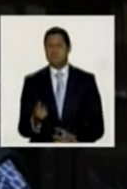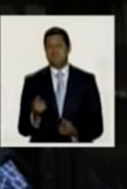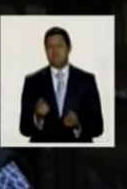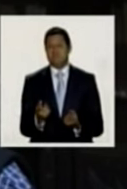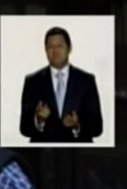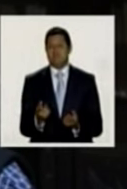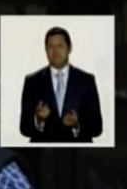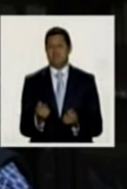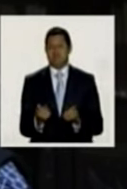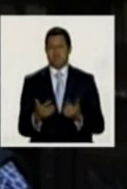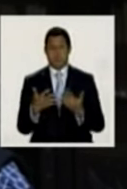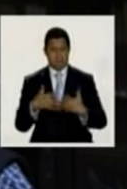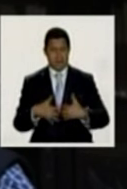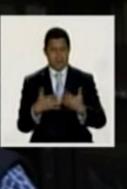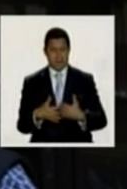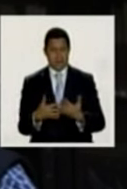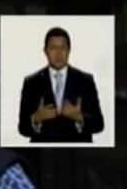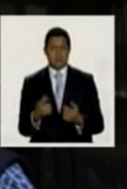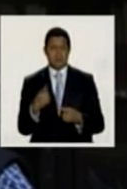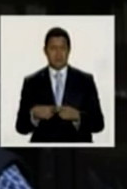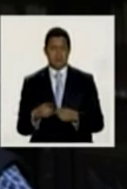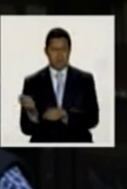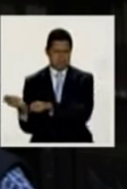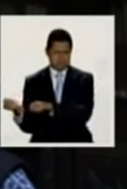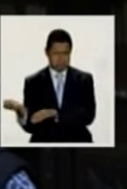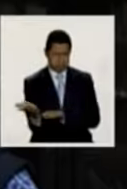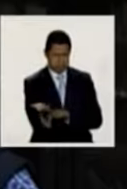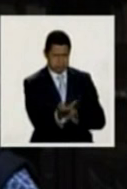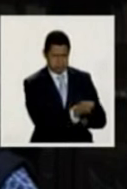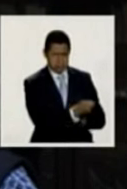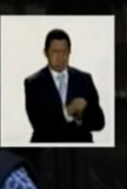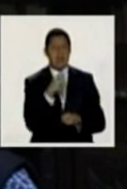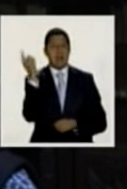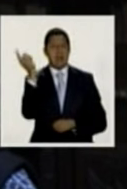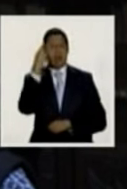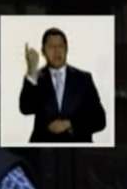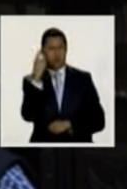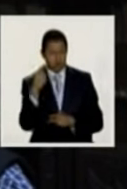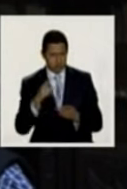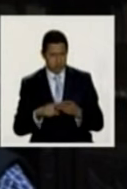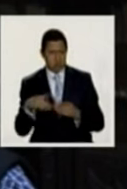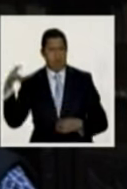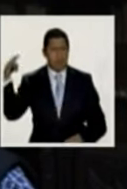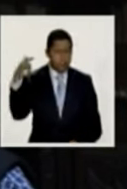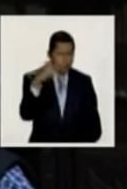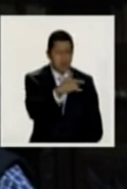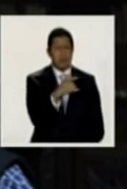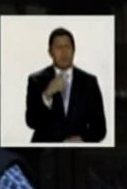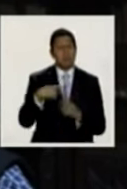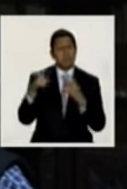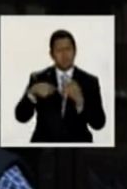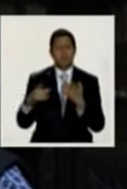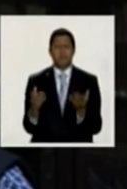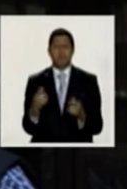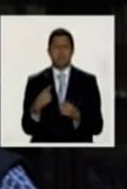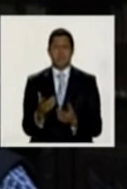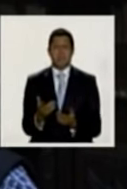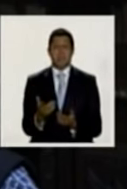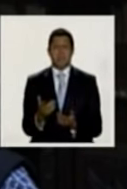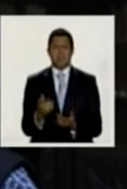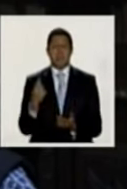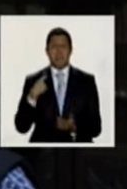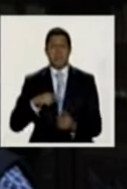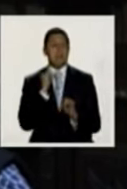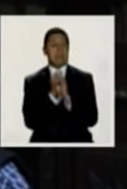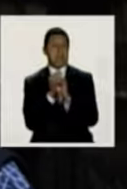recursos mecánicos, tiene motosierras y tiene helicópteros y tiene avionetas y no sé cuántos recursos,